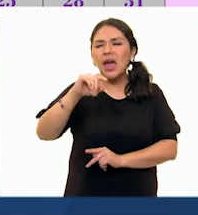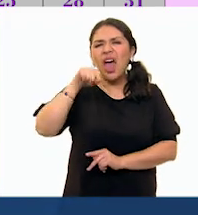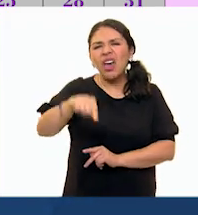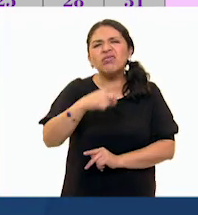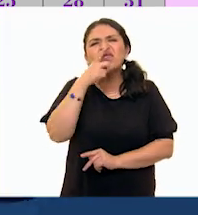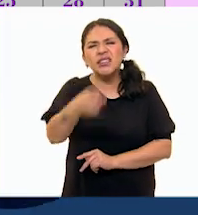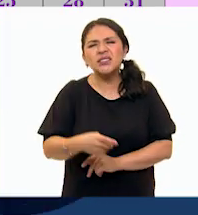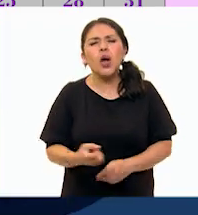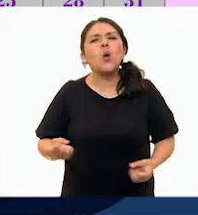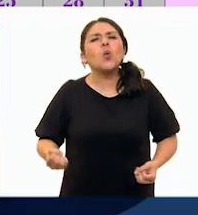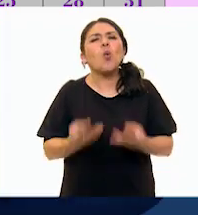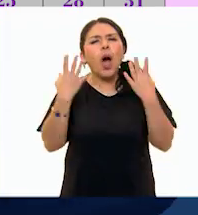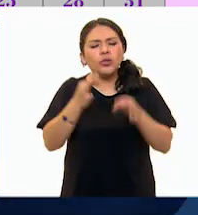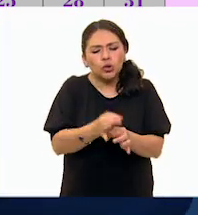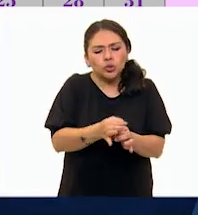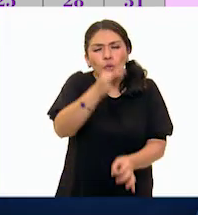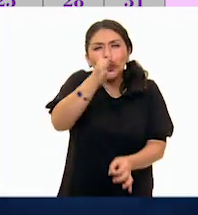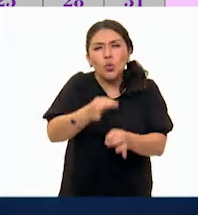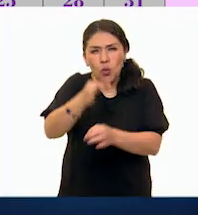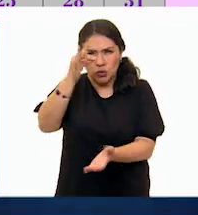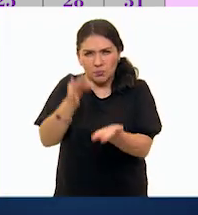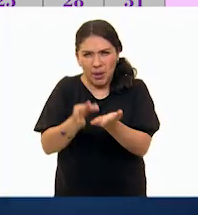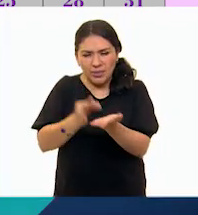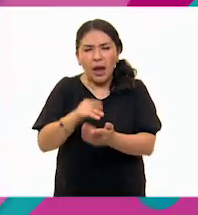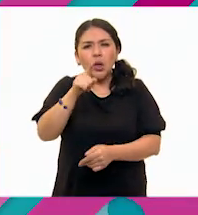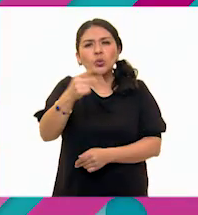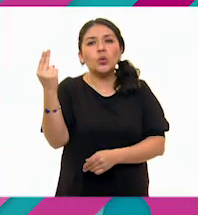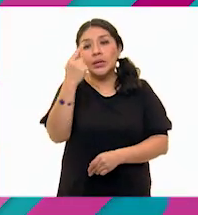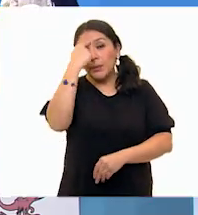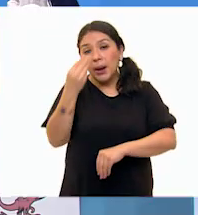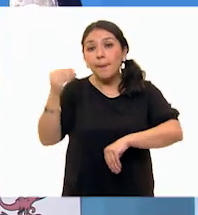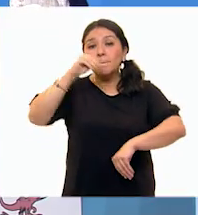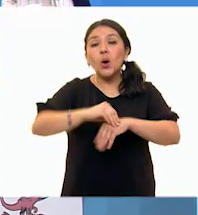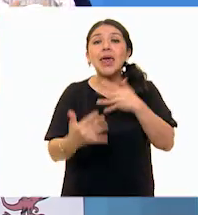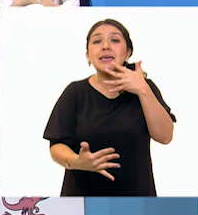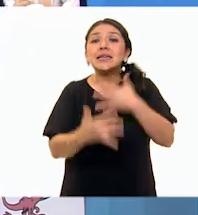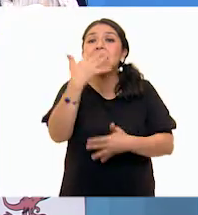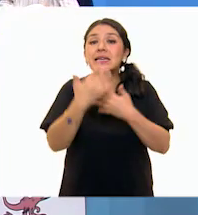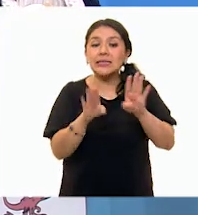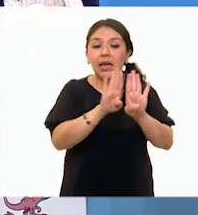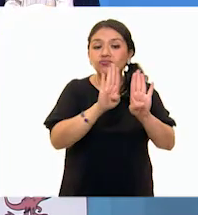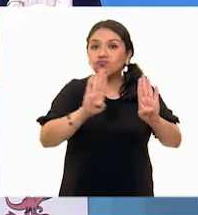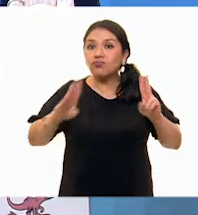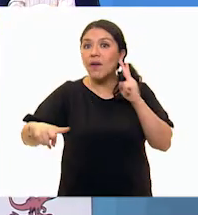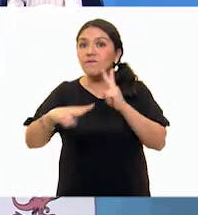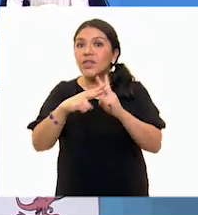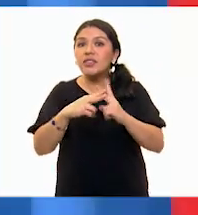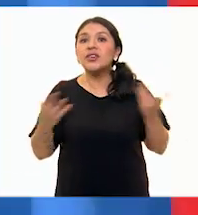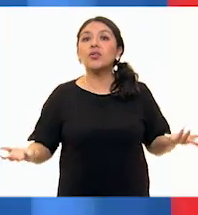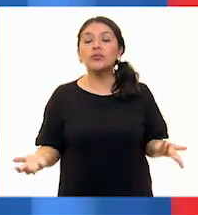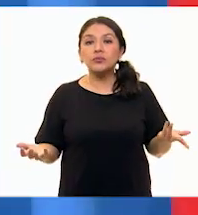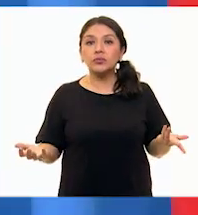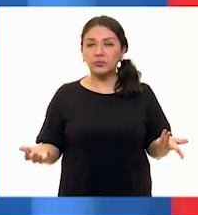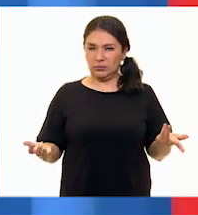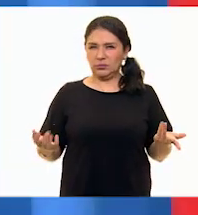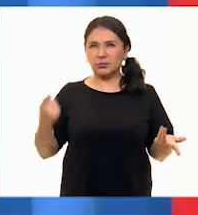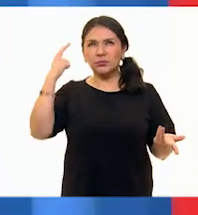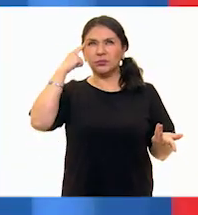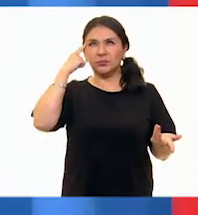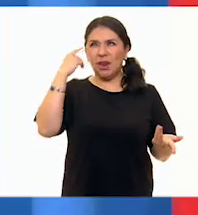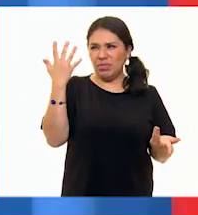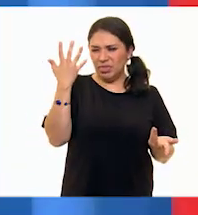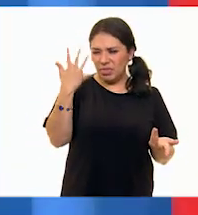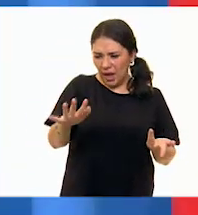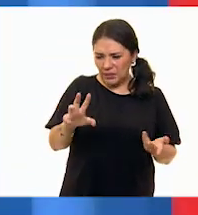preguntan cuántos tubos requerimos para 15 hojas de vidrio. Pues para 10